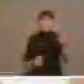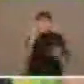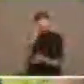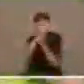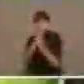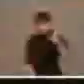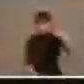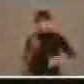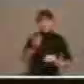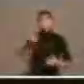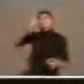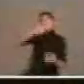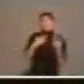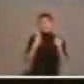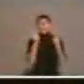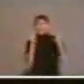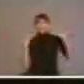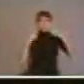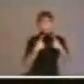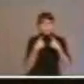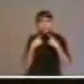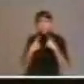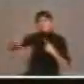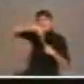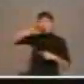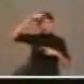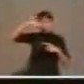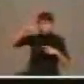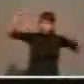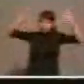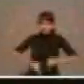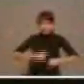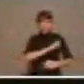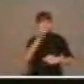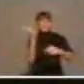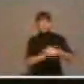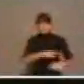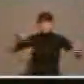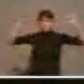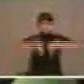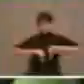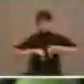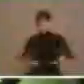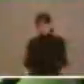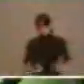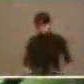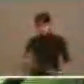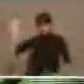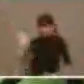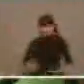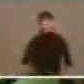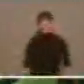Se tocan los huevos, tira mi dinero, se tocan los huevos, une la cultura, se tocan los huevos, une en el deporte, se tocan los huevos.